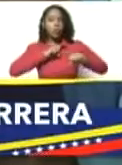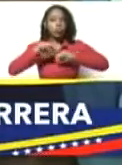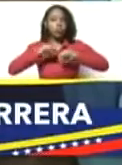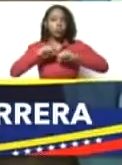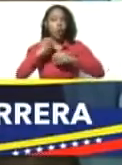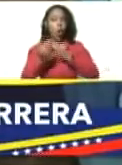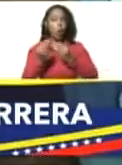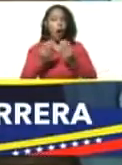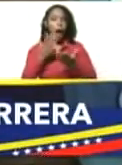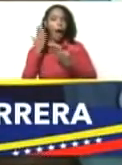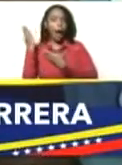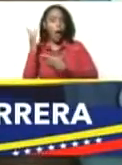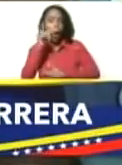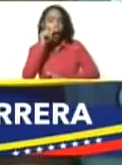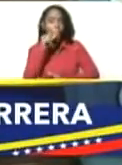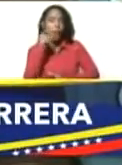Arles.